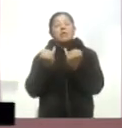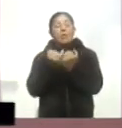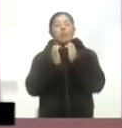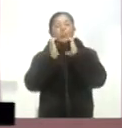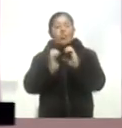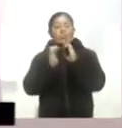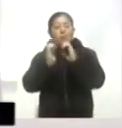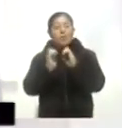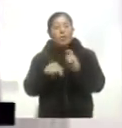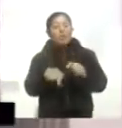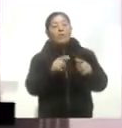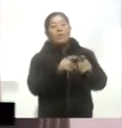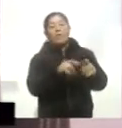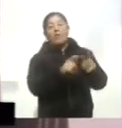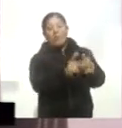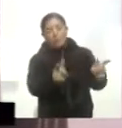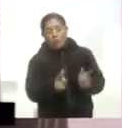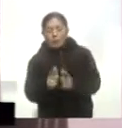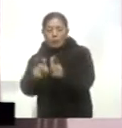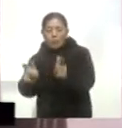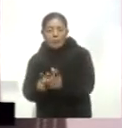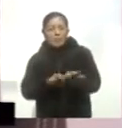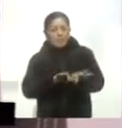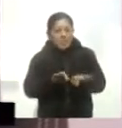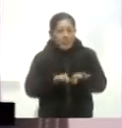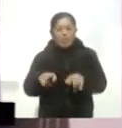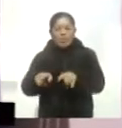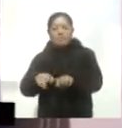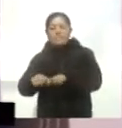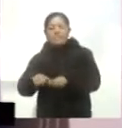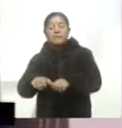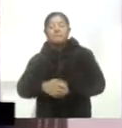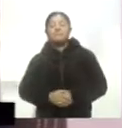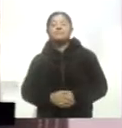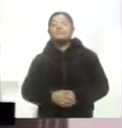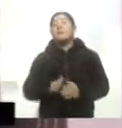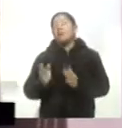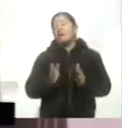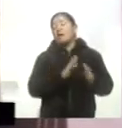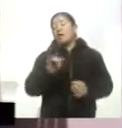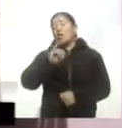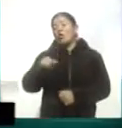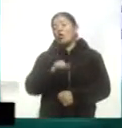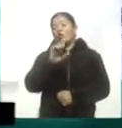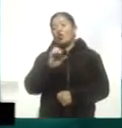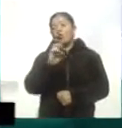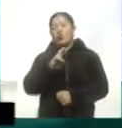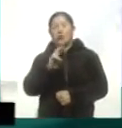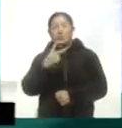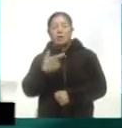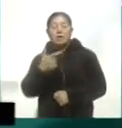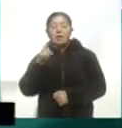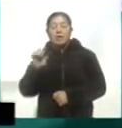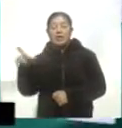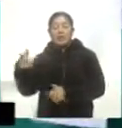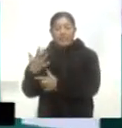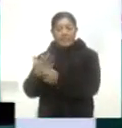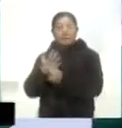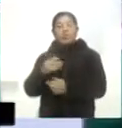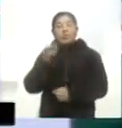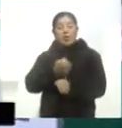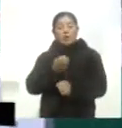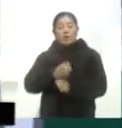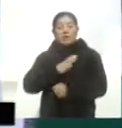planta productiva. En su oportunidad, el secretario de Desarrollo Económico, Jorge Luis Vázquez Rodríguez, detalló que a la fecha se han